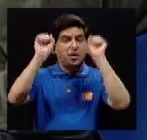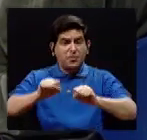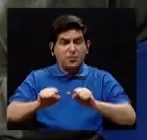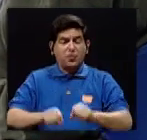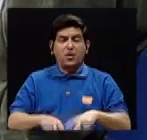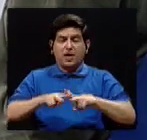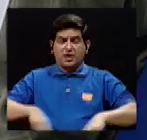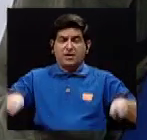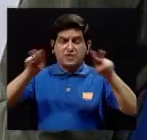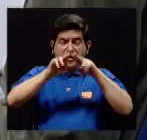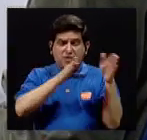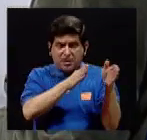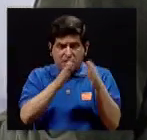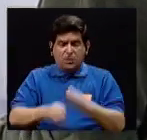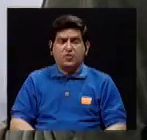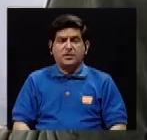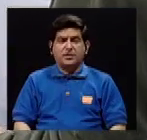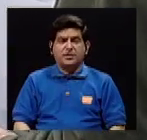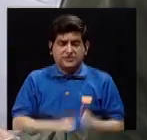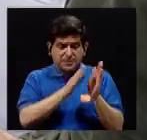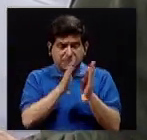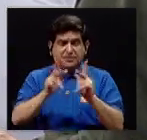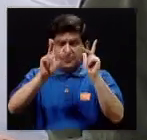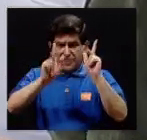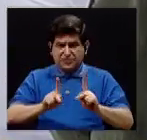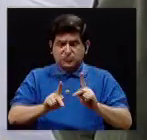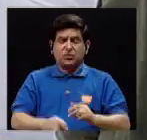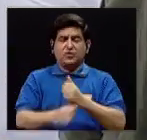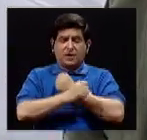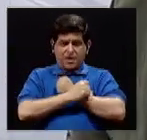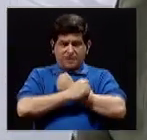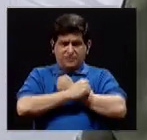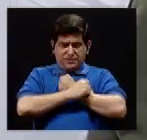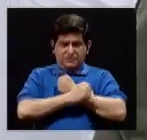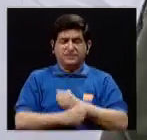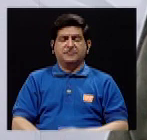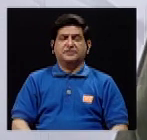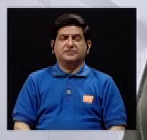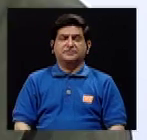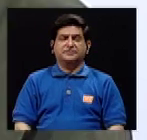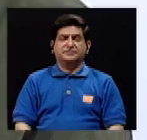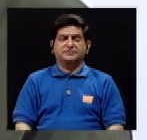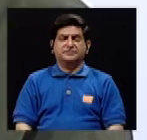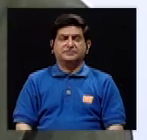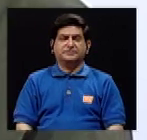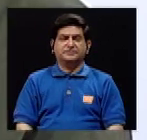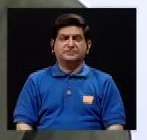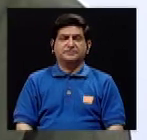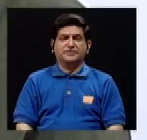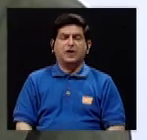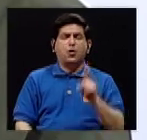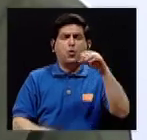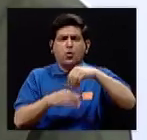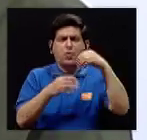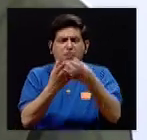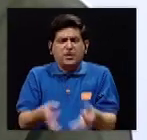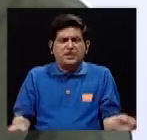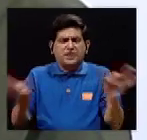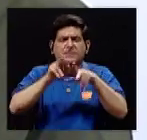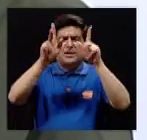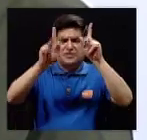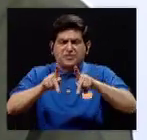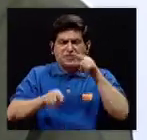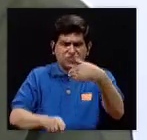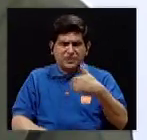puede generar valores en la formación personal y afectiva de la gente claro un componente importante del